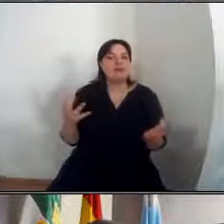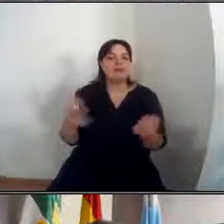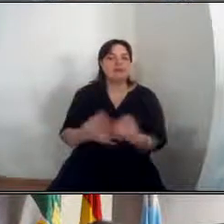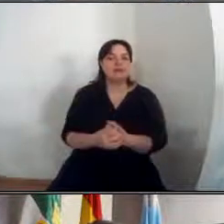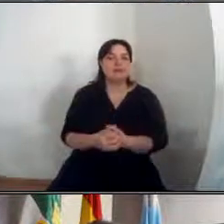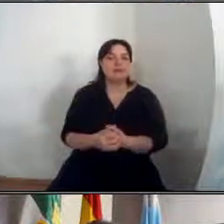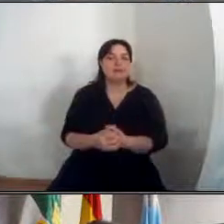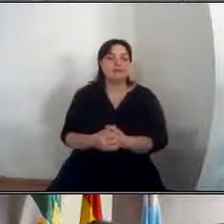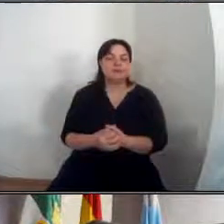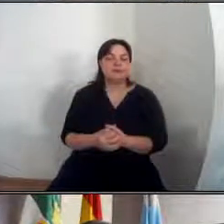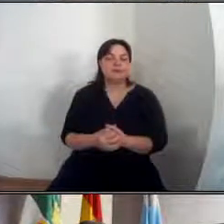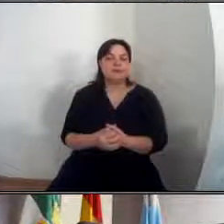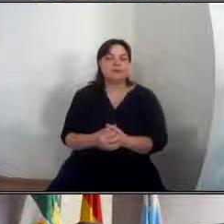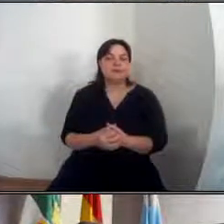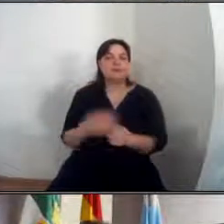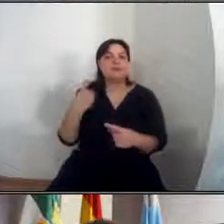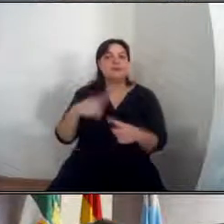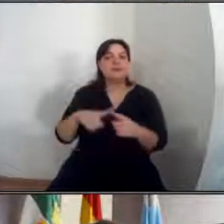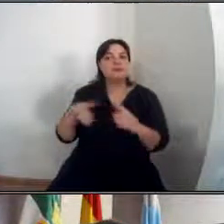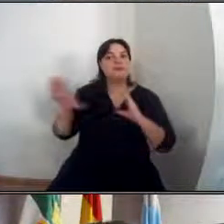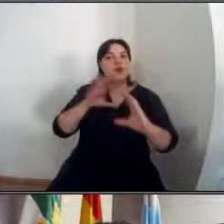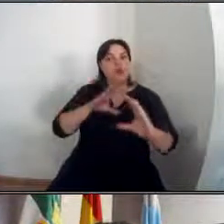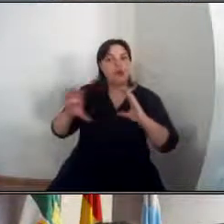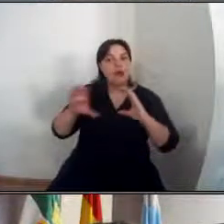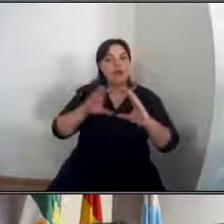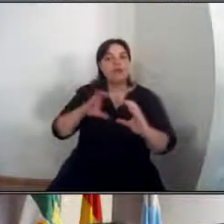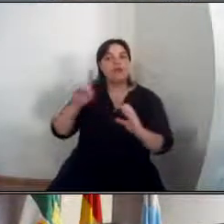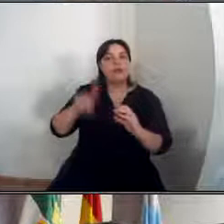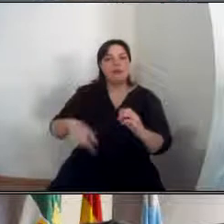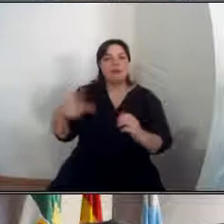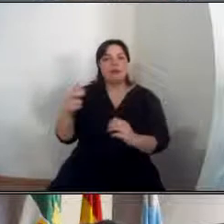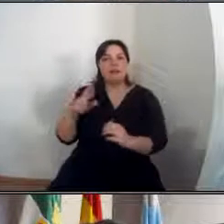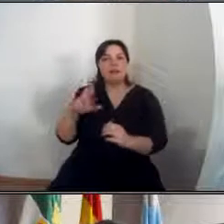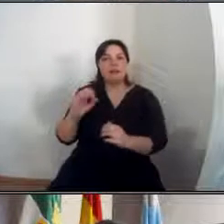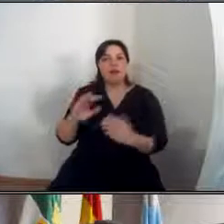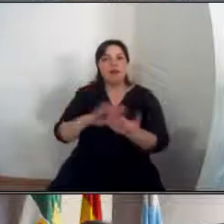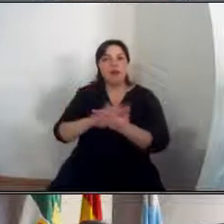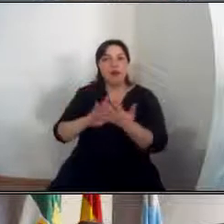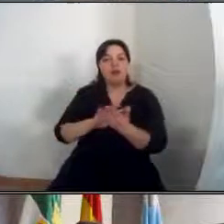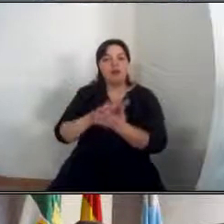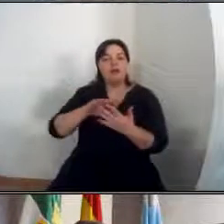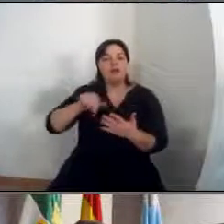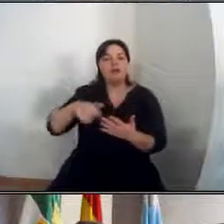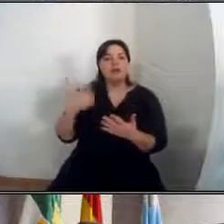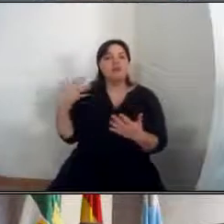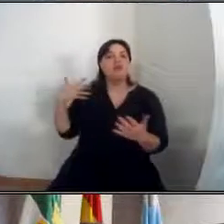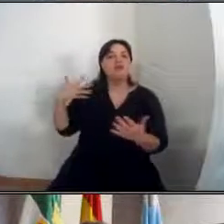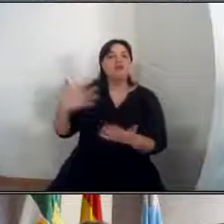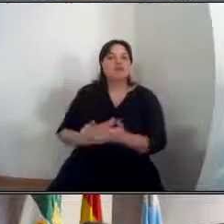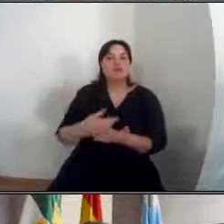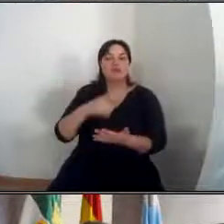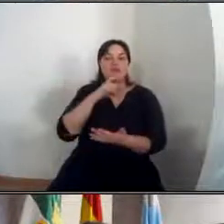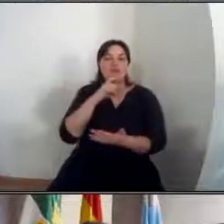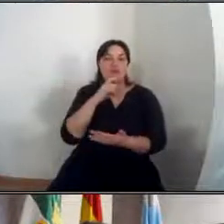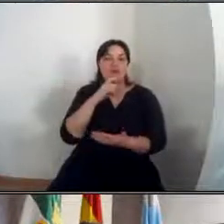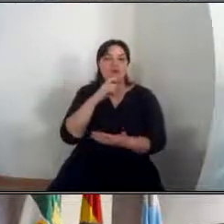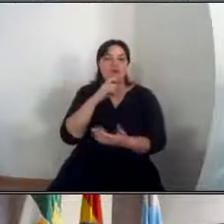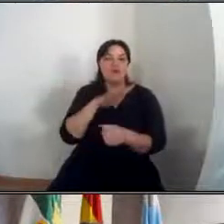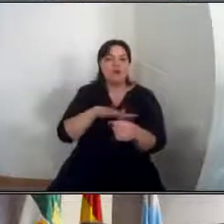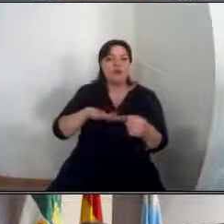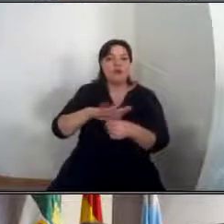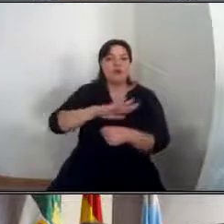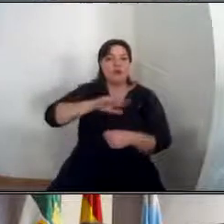esos elementos de comunicación de los que hablaba Charo y que nosotros hemos venido trabajando mucho a través de Smart Provincia, que